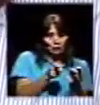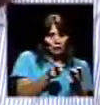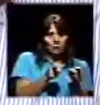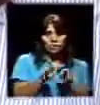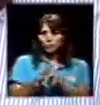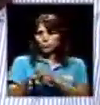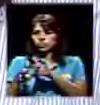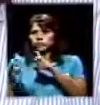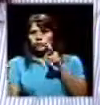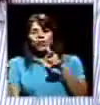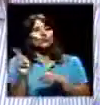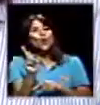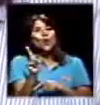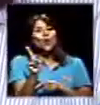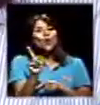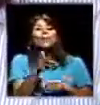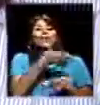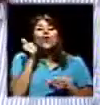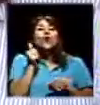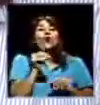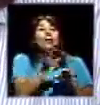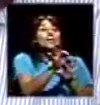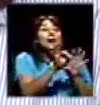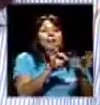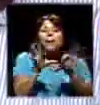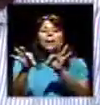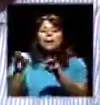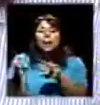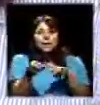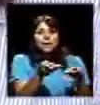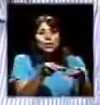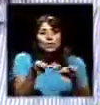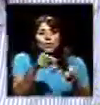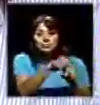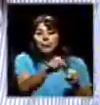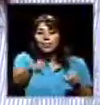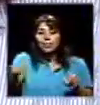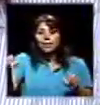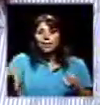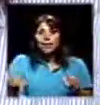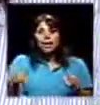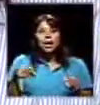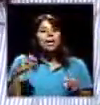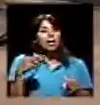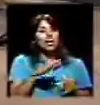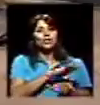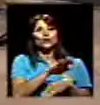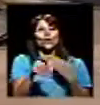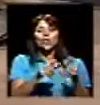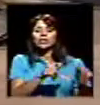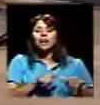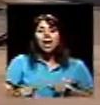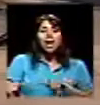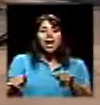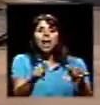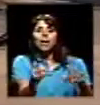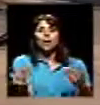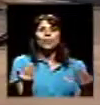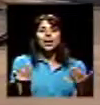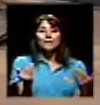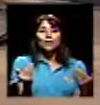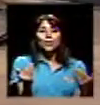lugares para saber cómo funcionan esas pulperías y por qué unas salen bien y otras no tanto. Podemos